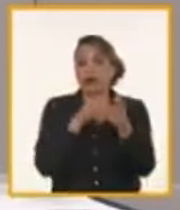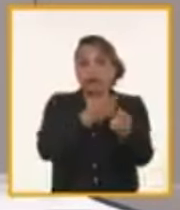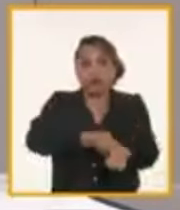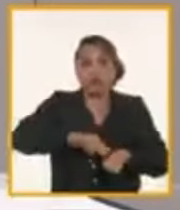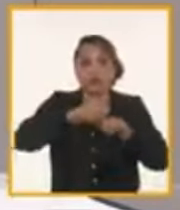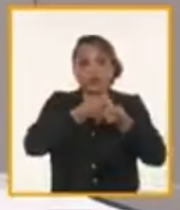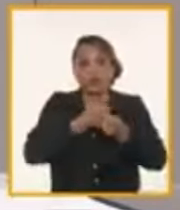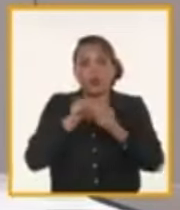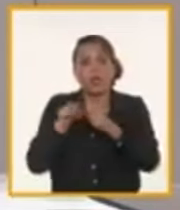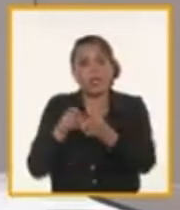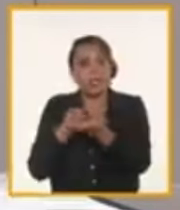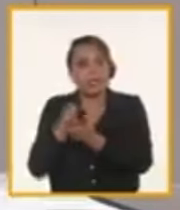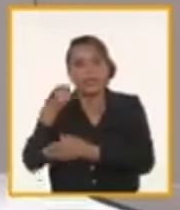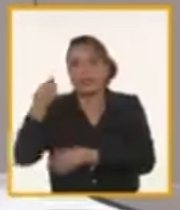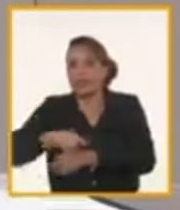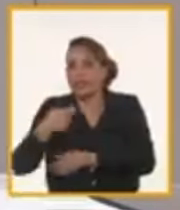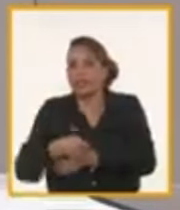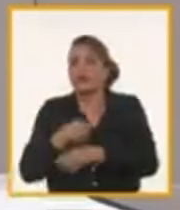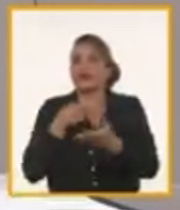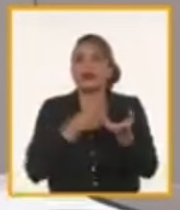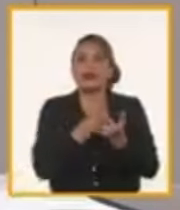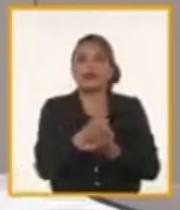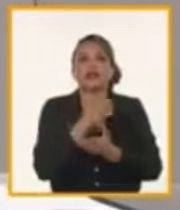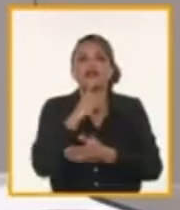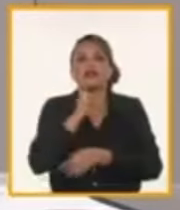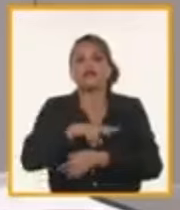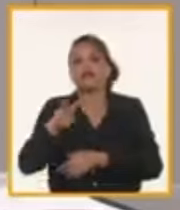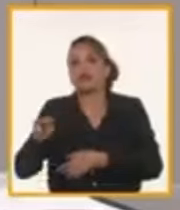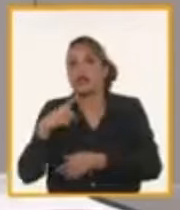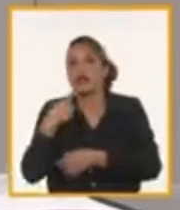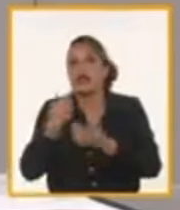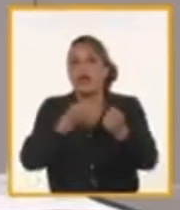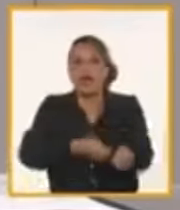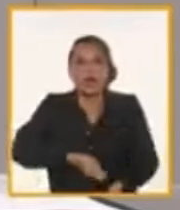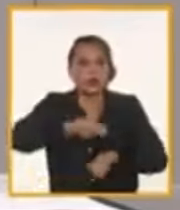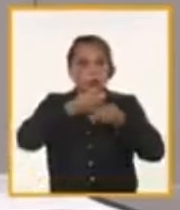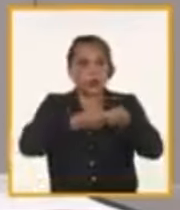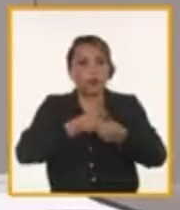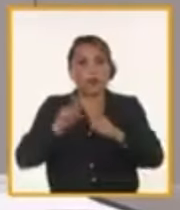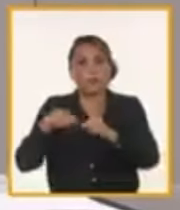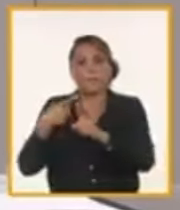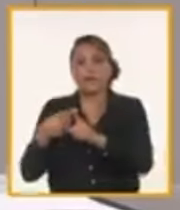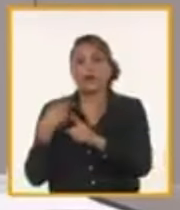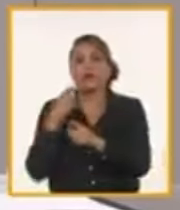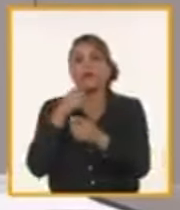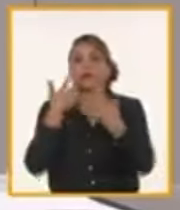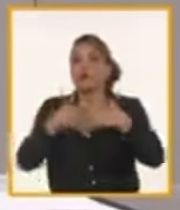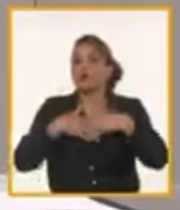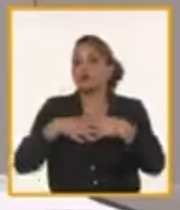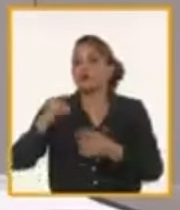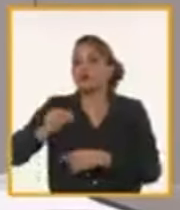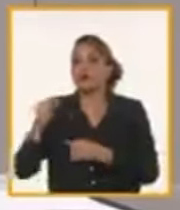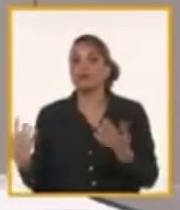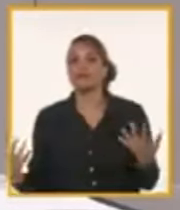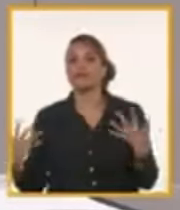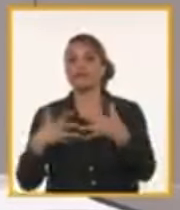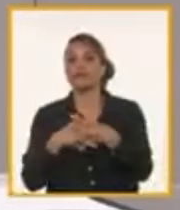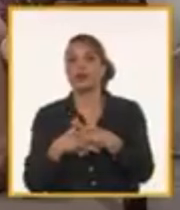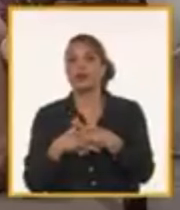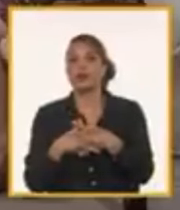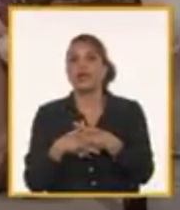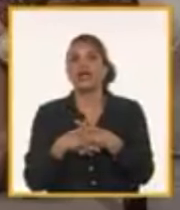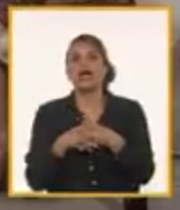ahí está la carrera de derecho la carrera de gestión la carrera de agronomía y con los productores asociados a estos grupos empresari este